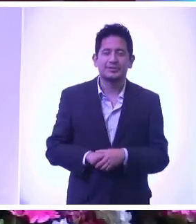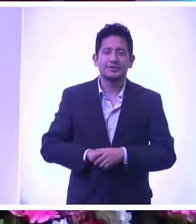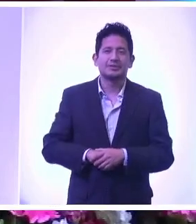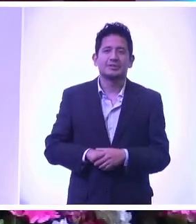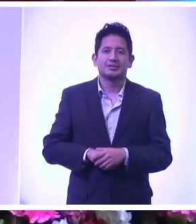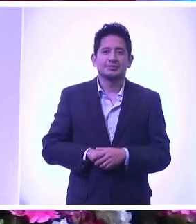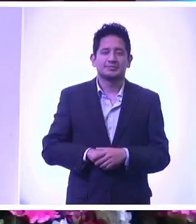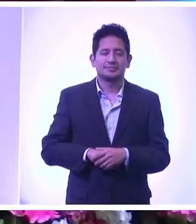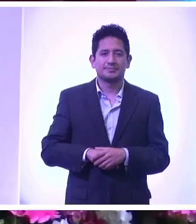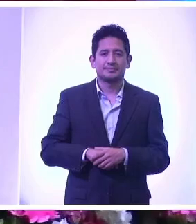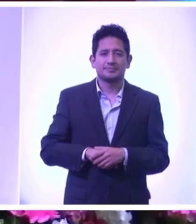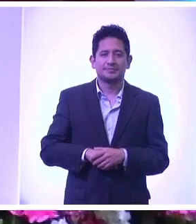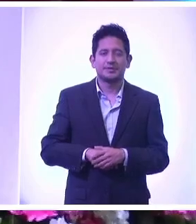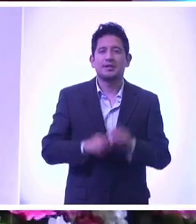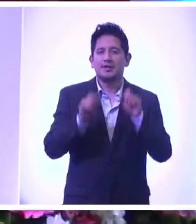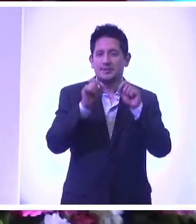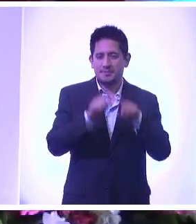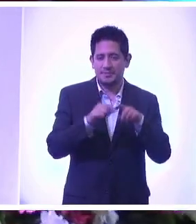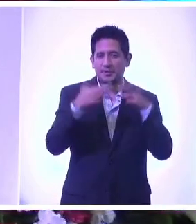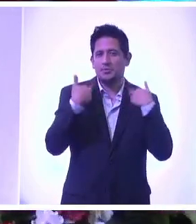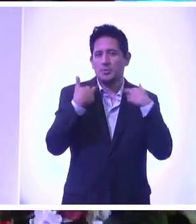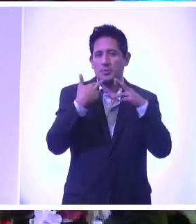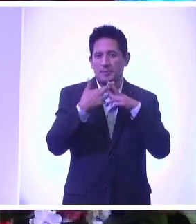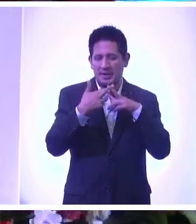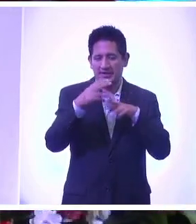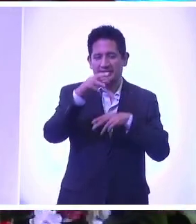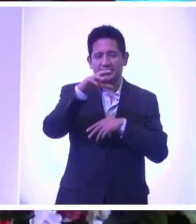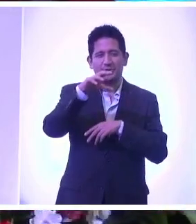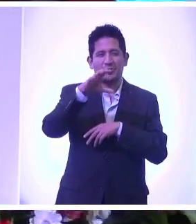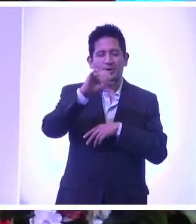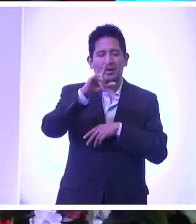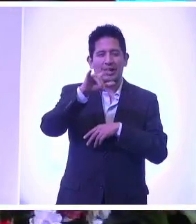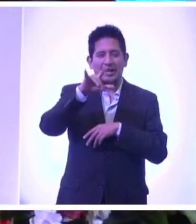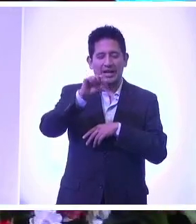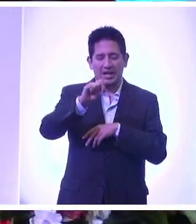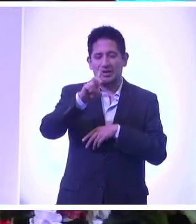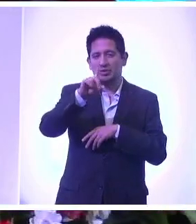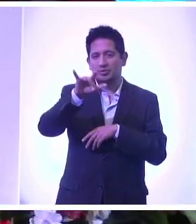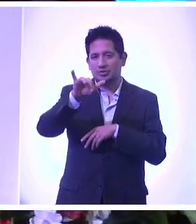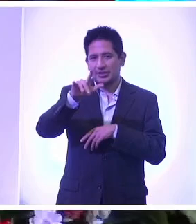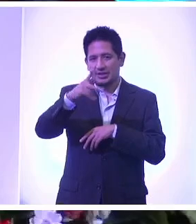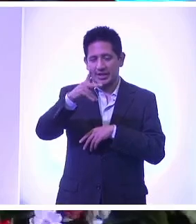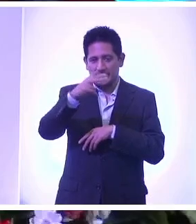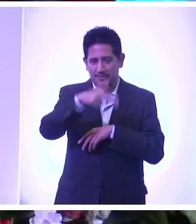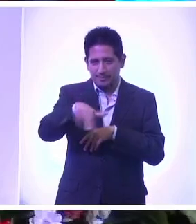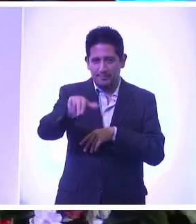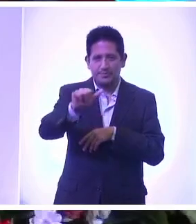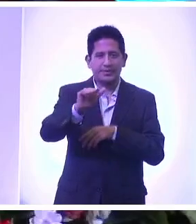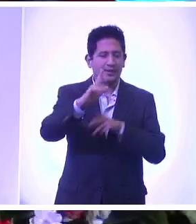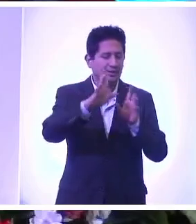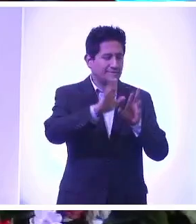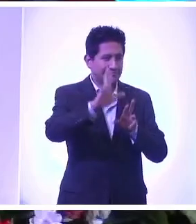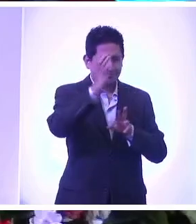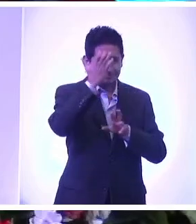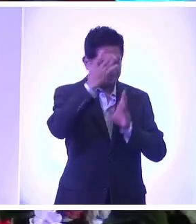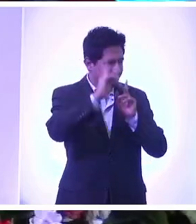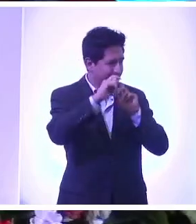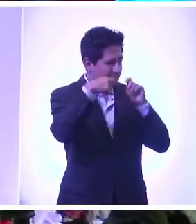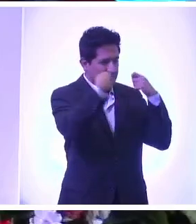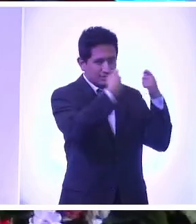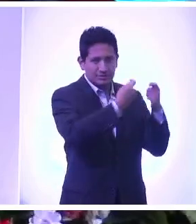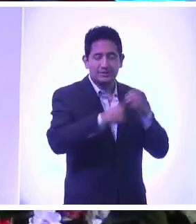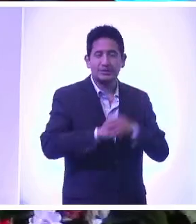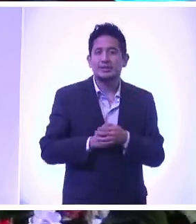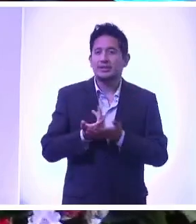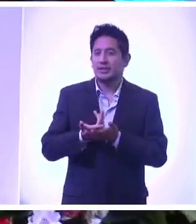ustedes y al maestro Carlos de la peña por favor también se le hace entrega Con un fuerte